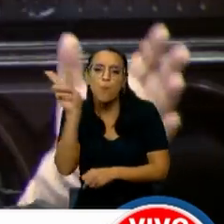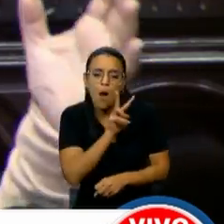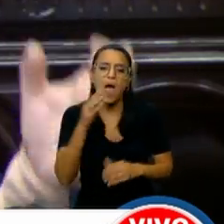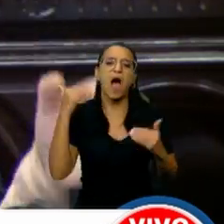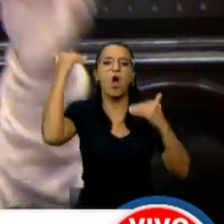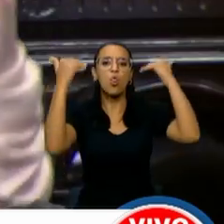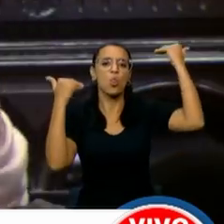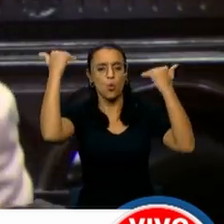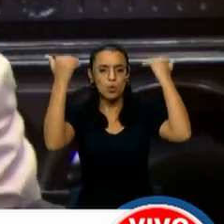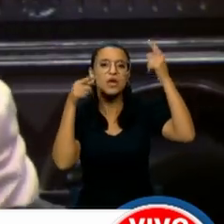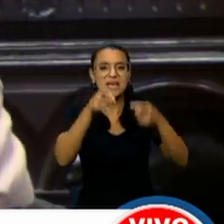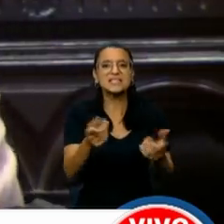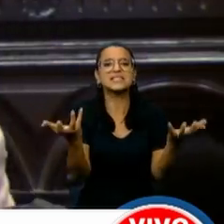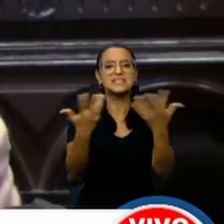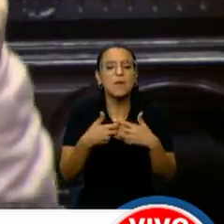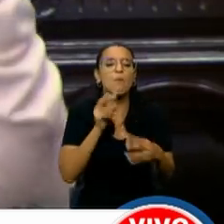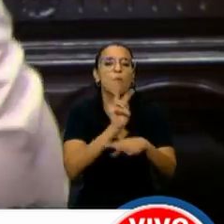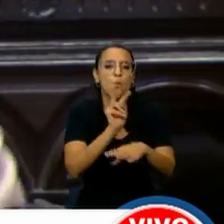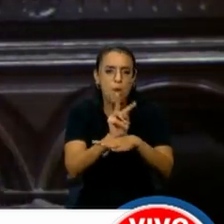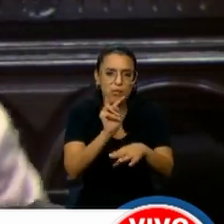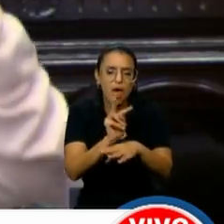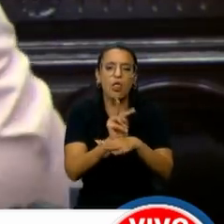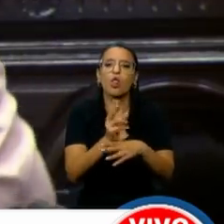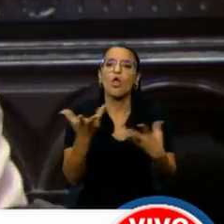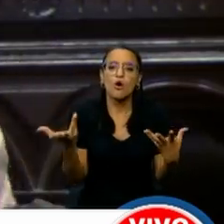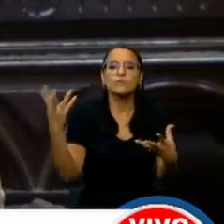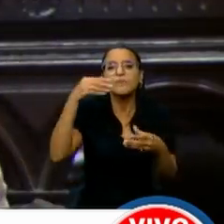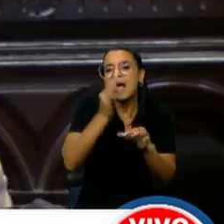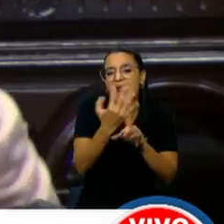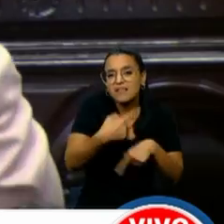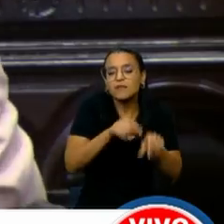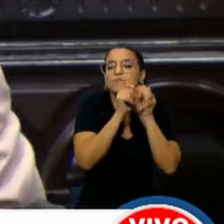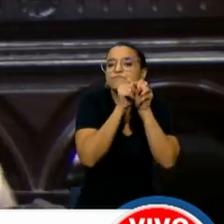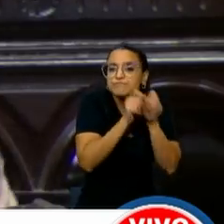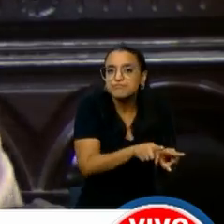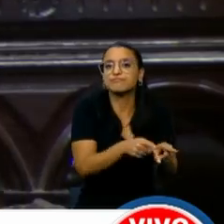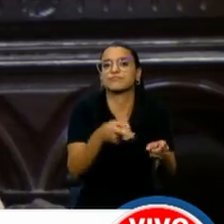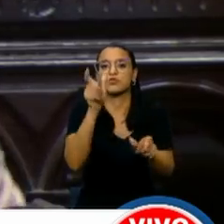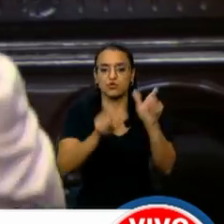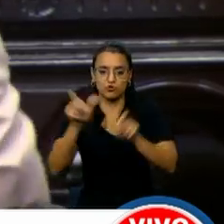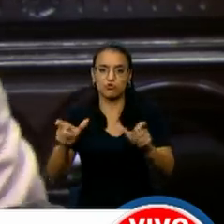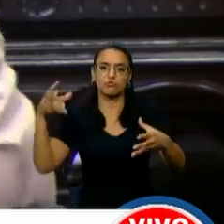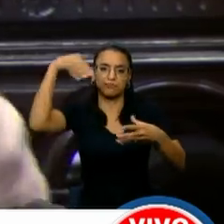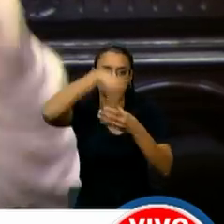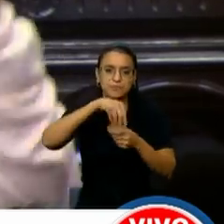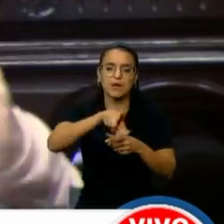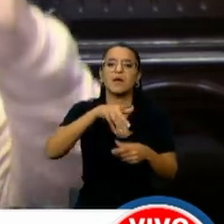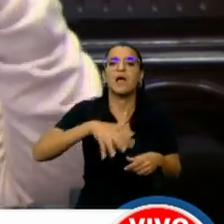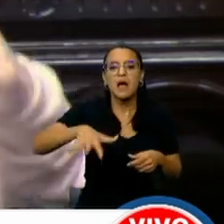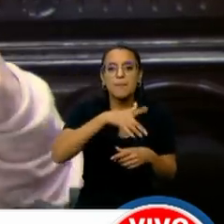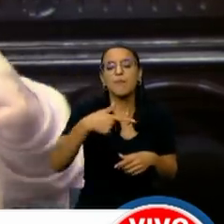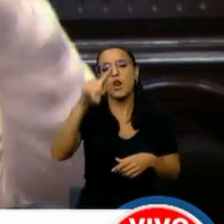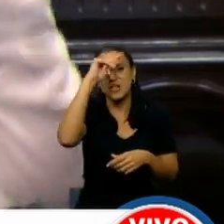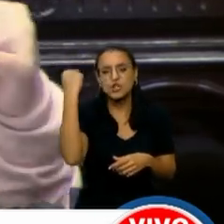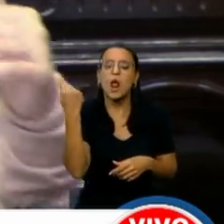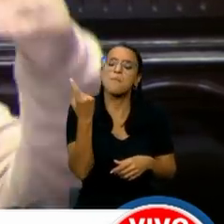adultos mayores es un sistema de cuidado que forma parte de la característica de quienes formamos parte de este campo nacional y popular